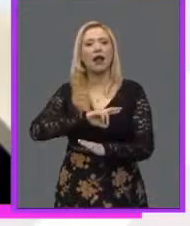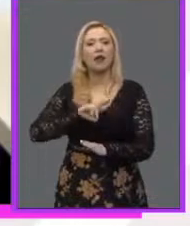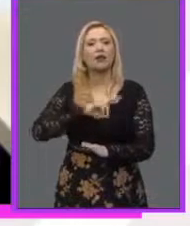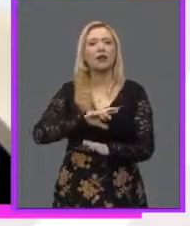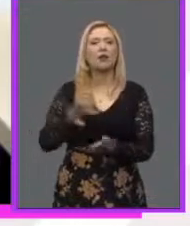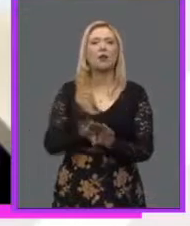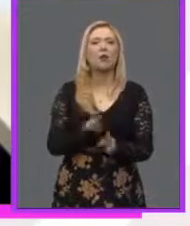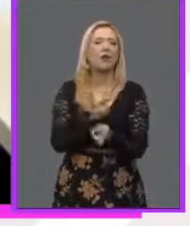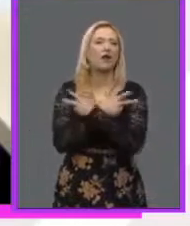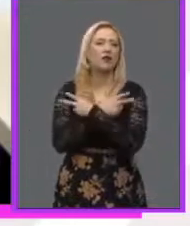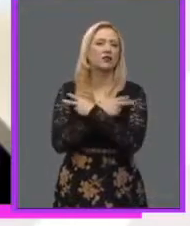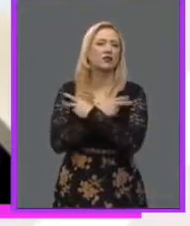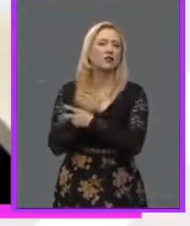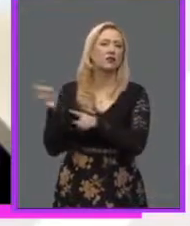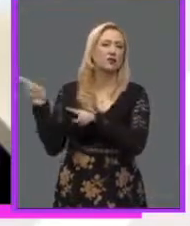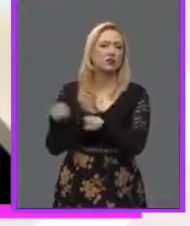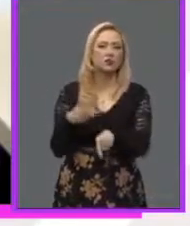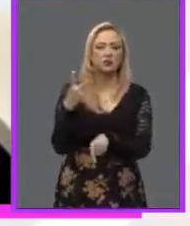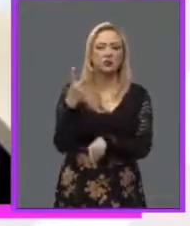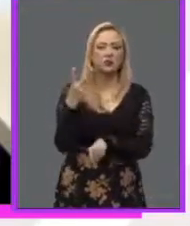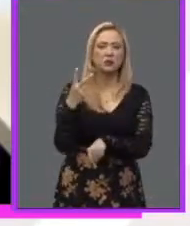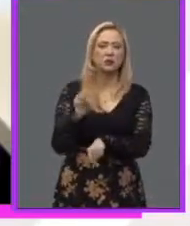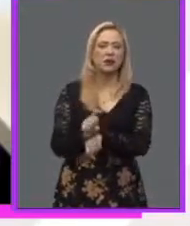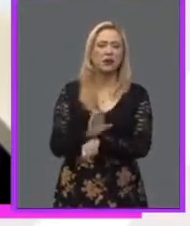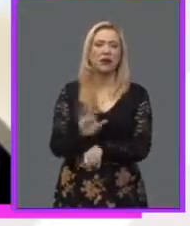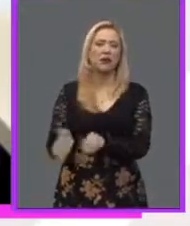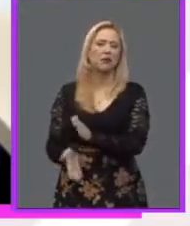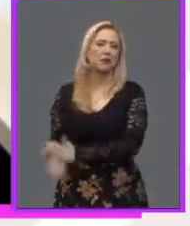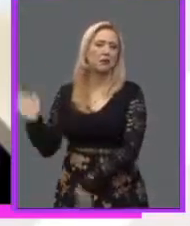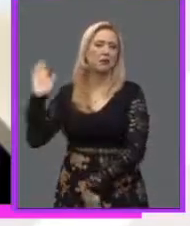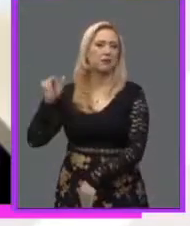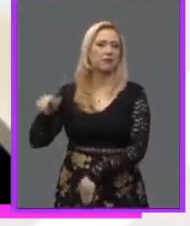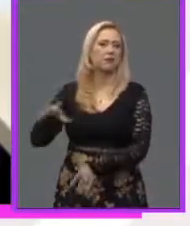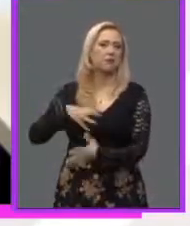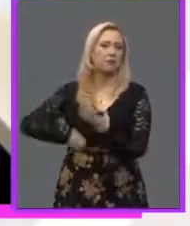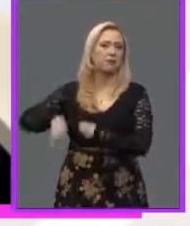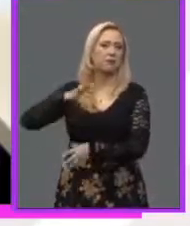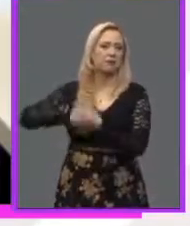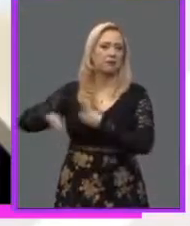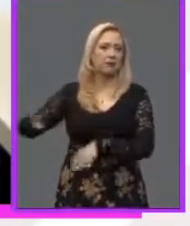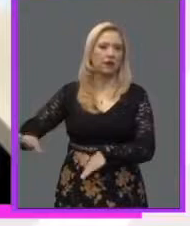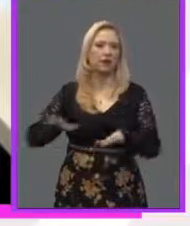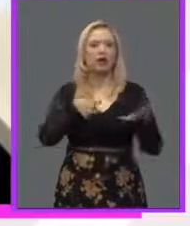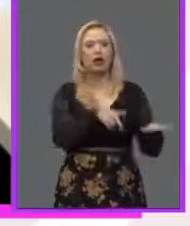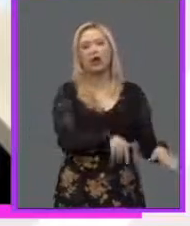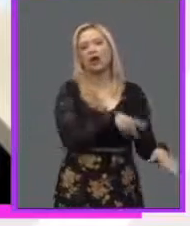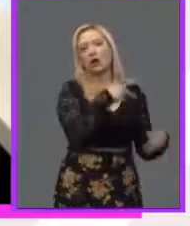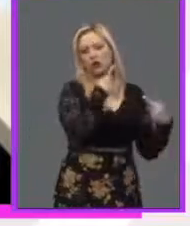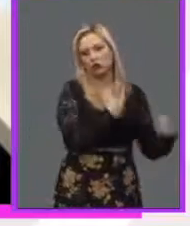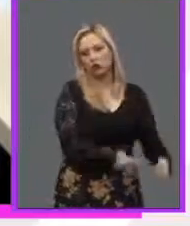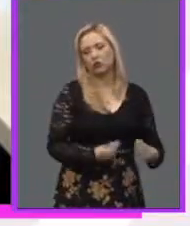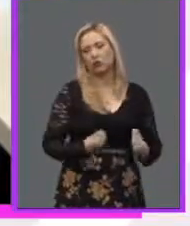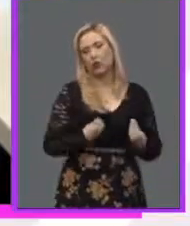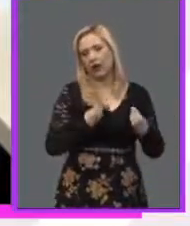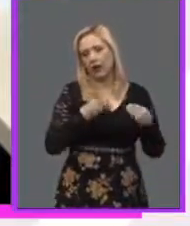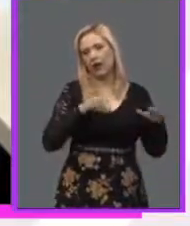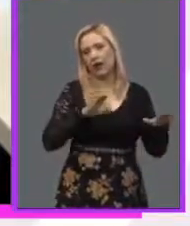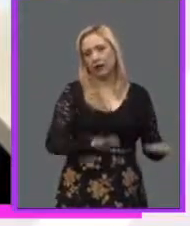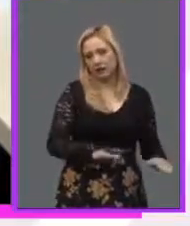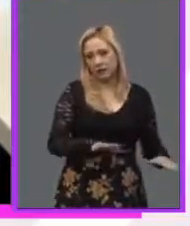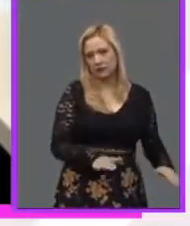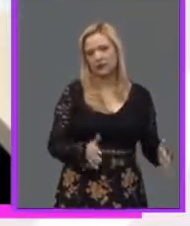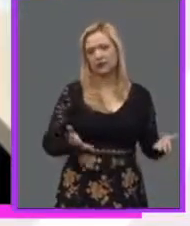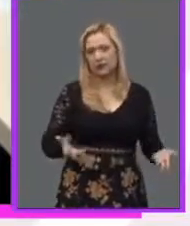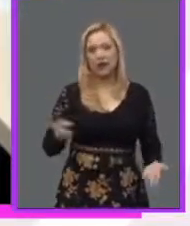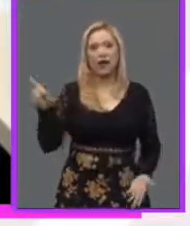para garantizar que va a existir todavía una oferta a largo plazo para habitantes. Venecia es justo el ejemplo